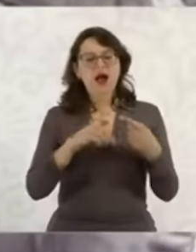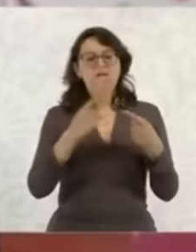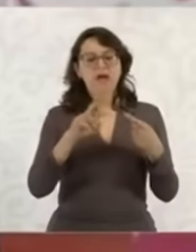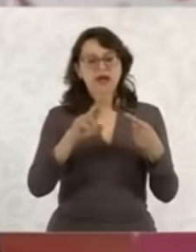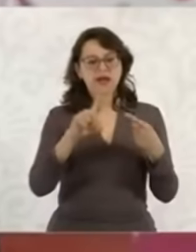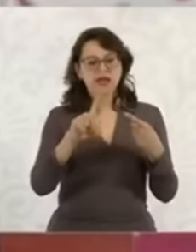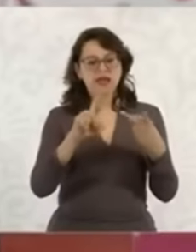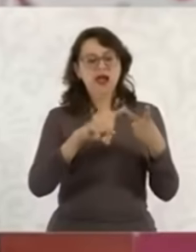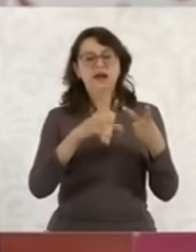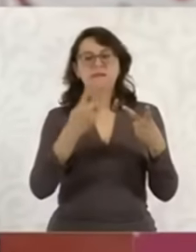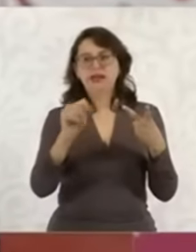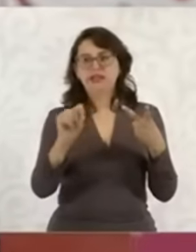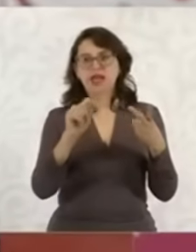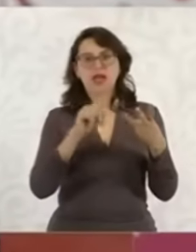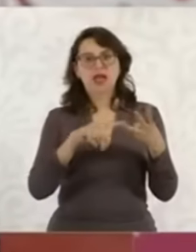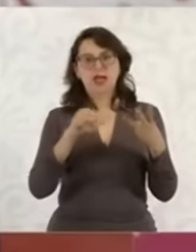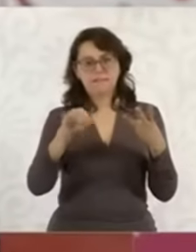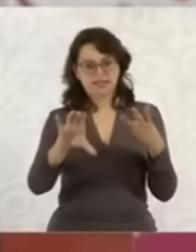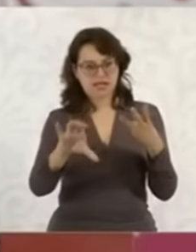PRD,